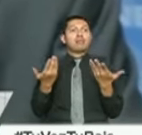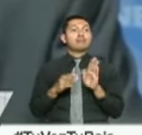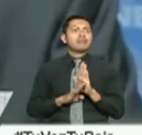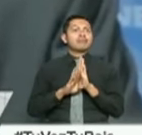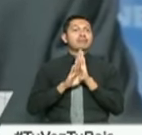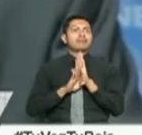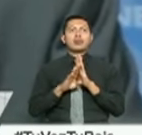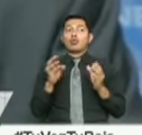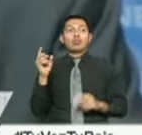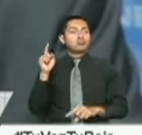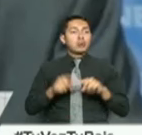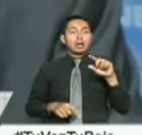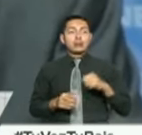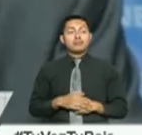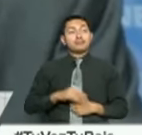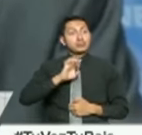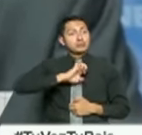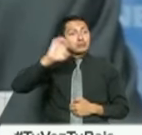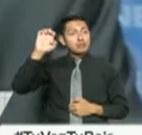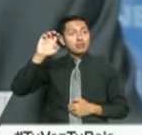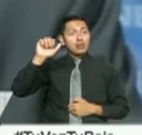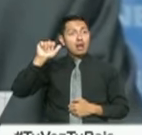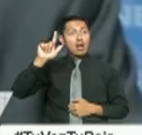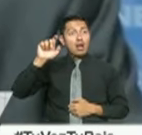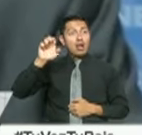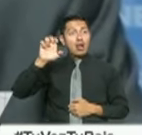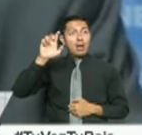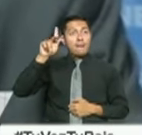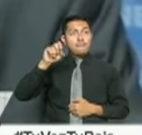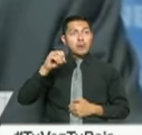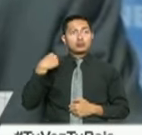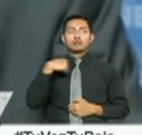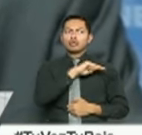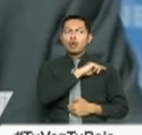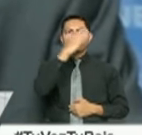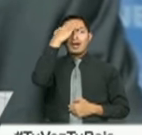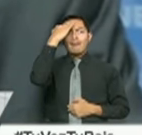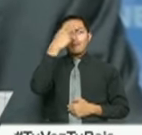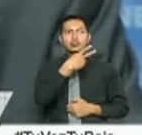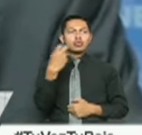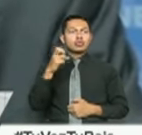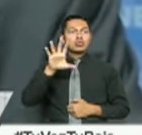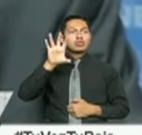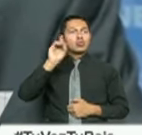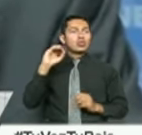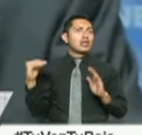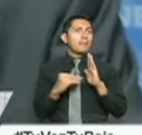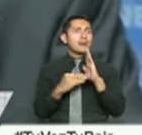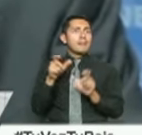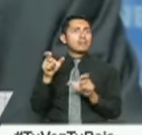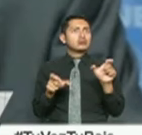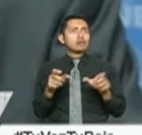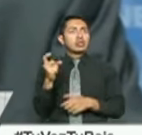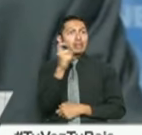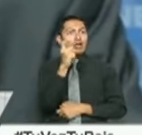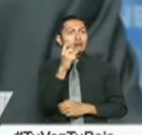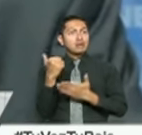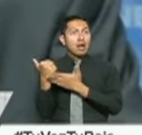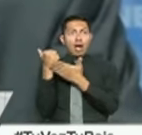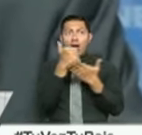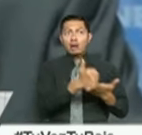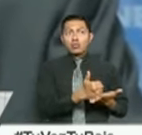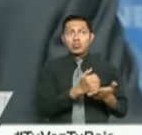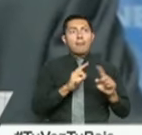Sabemos que en el este de Alepo al menos 250.000 personas necesitan algún tipo de ayuda, explica este portavoz de la ONU.